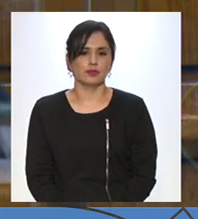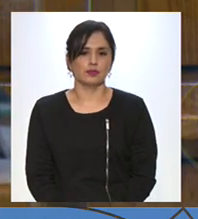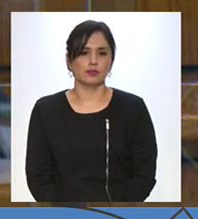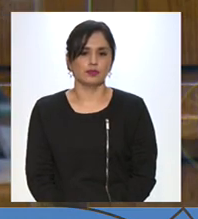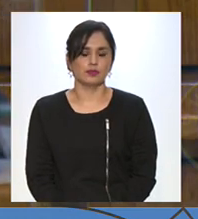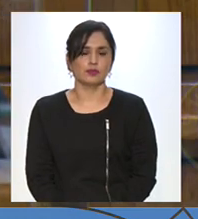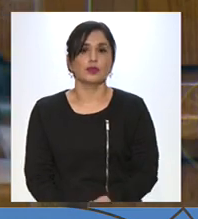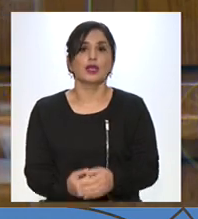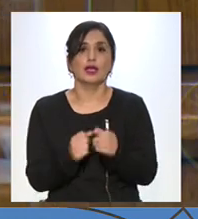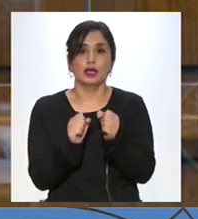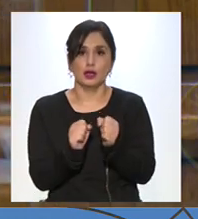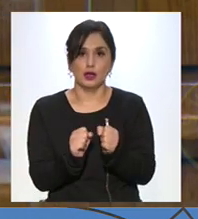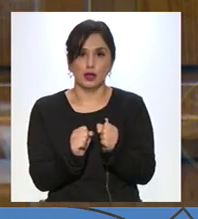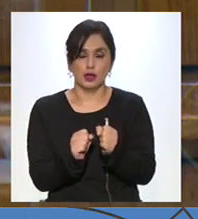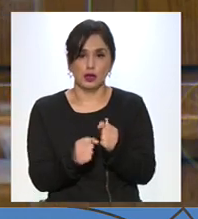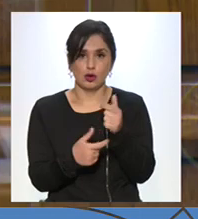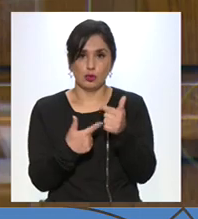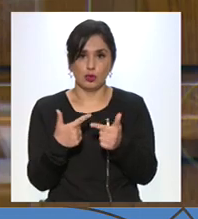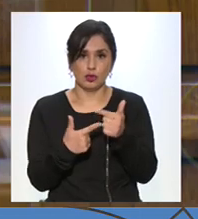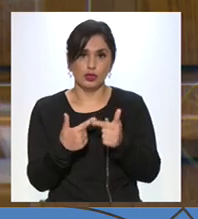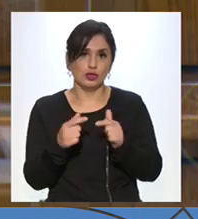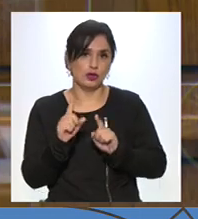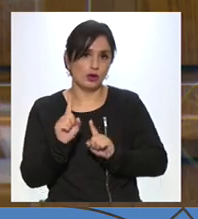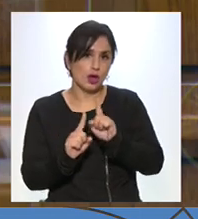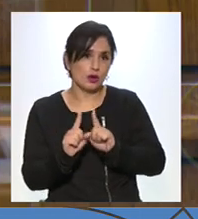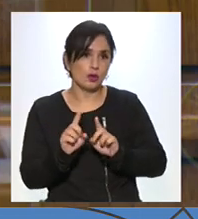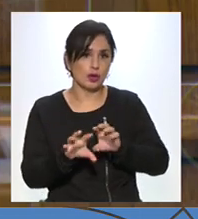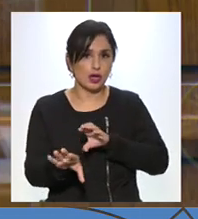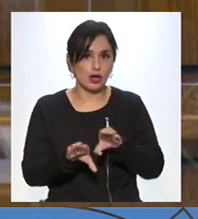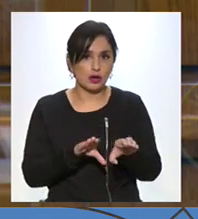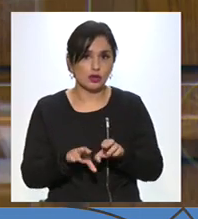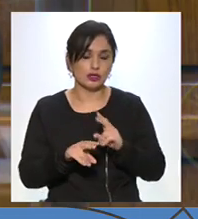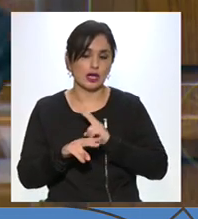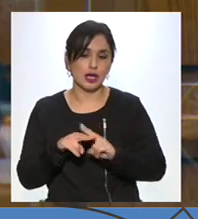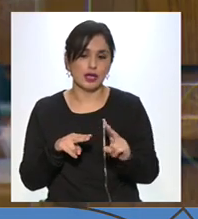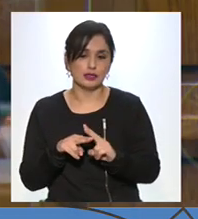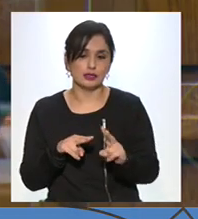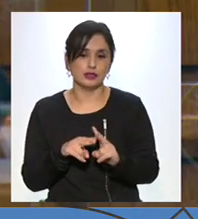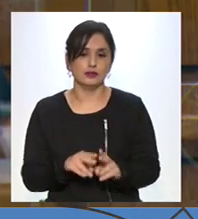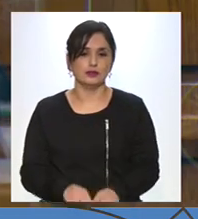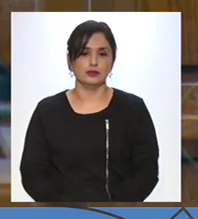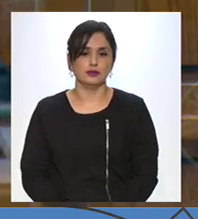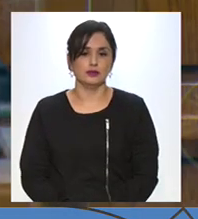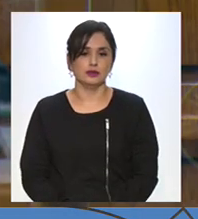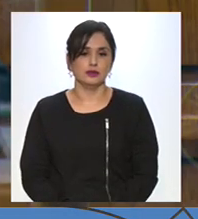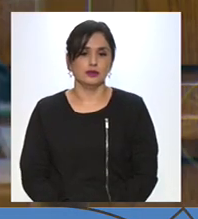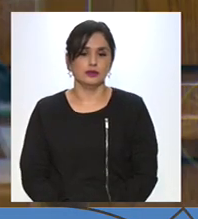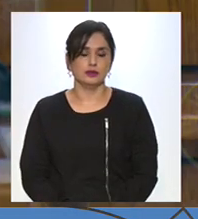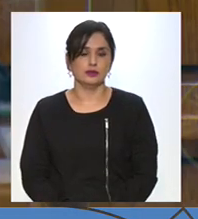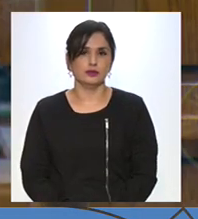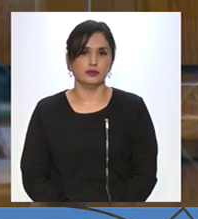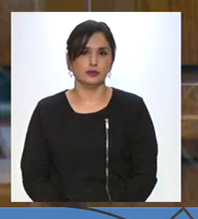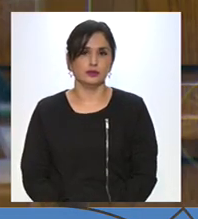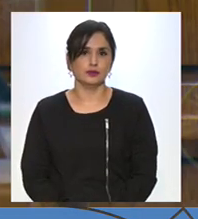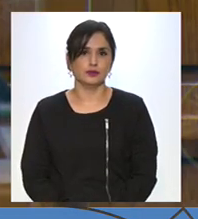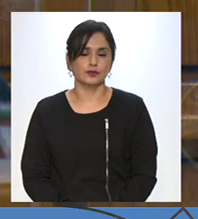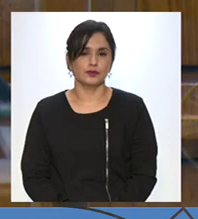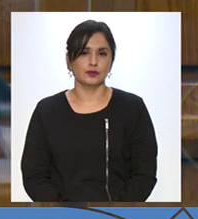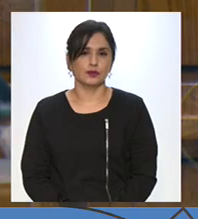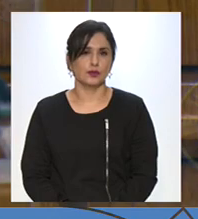el poder político hace ciertas cosas, en particular refiriéndose a un eventual cuarto retiro, no